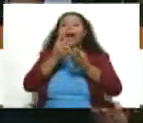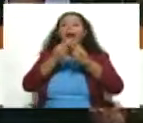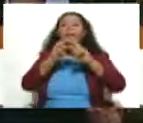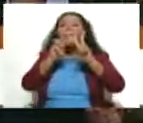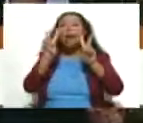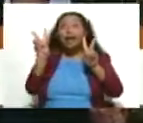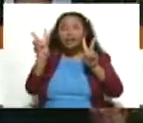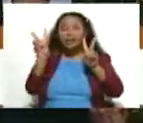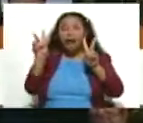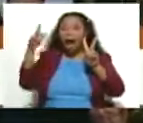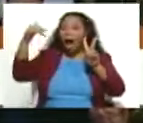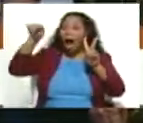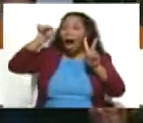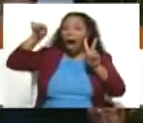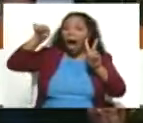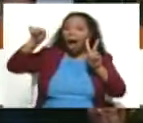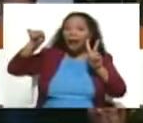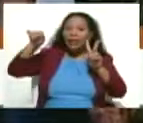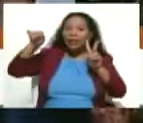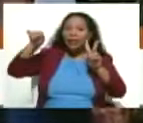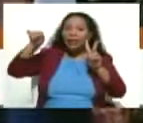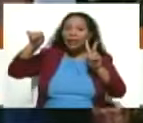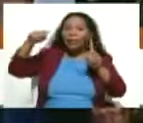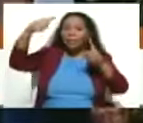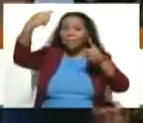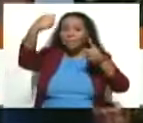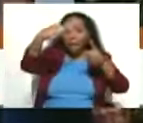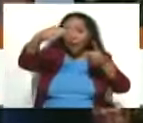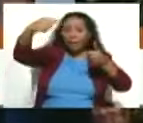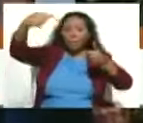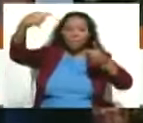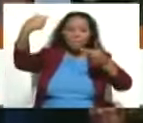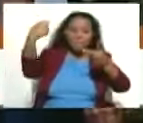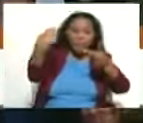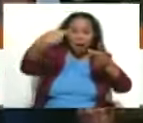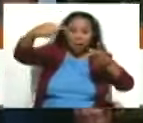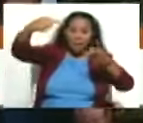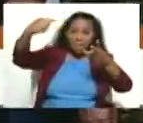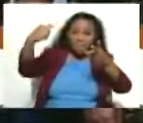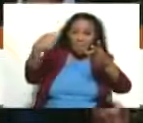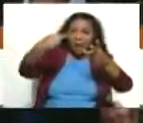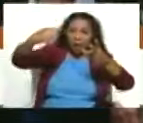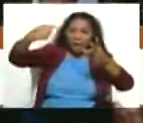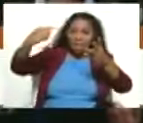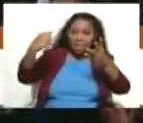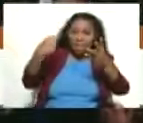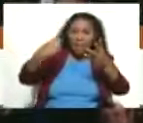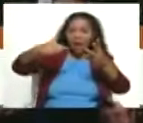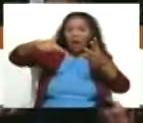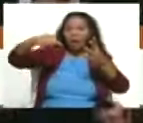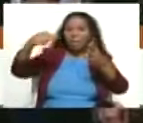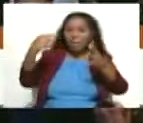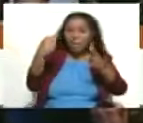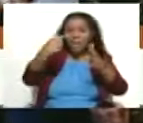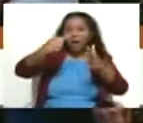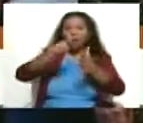allá estaban los Andrews, los Galíndez, los Freite.